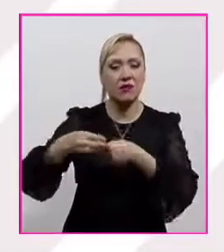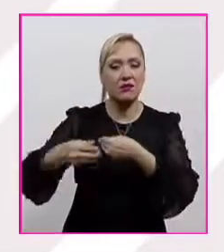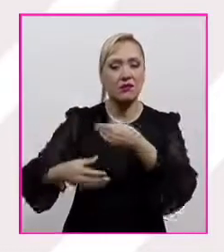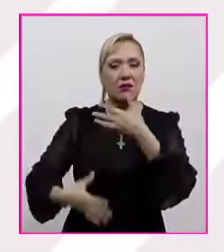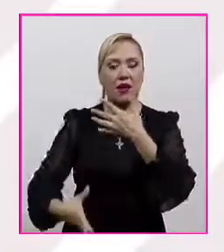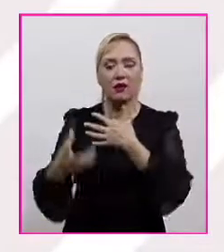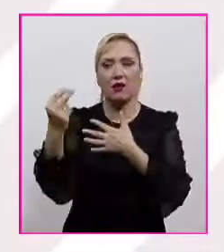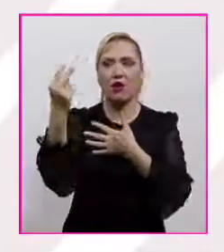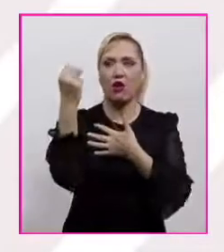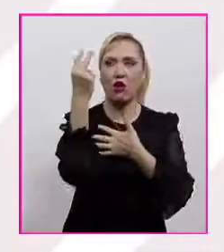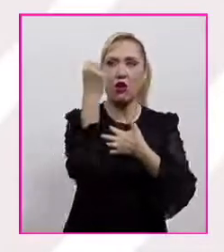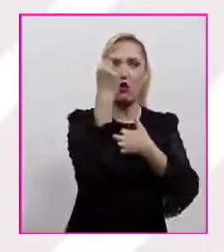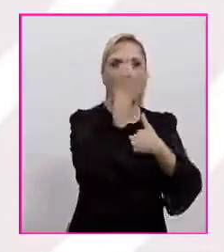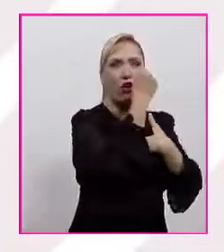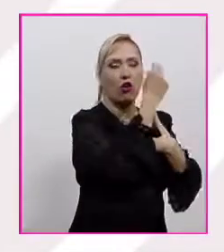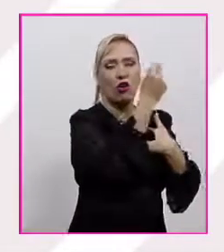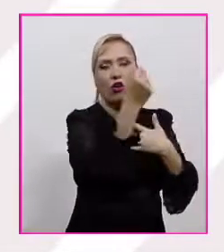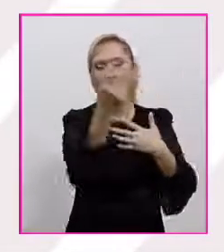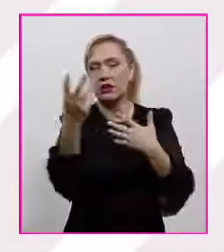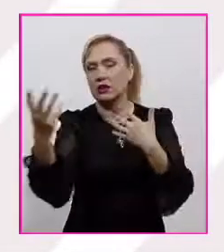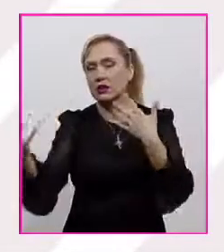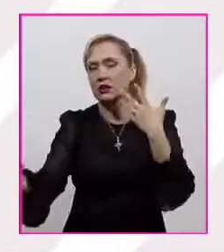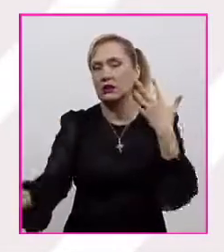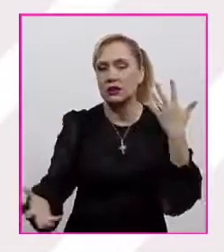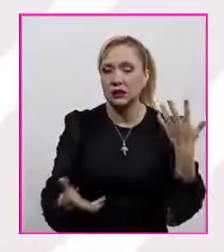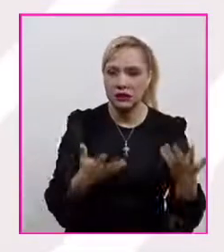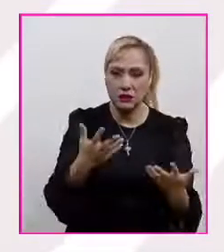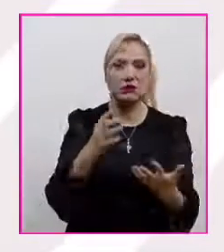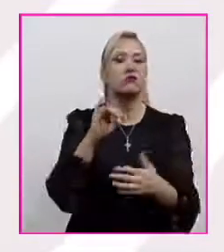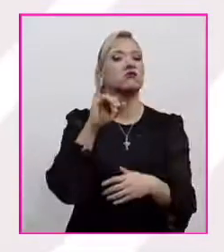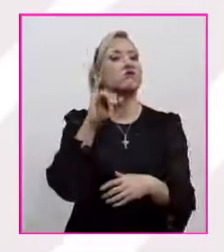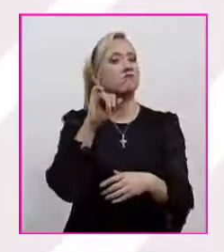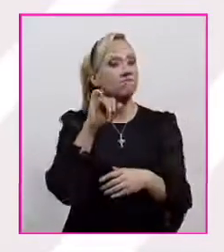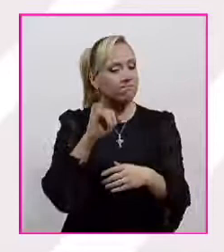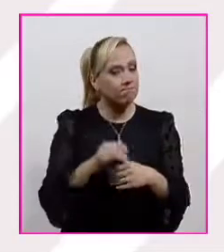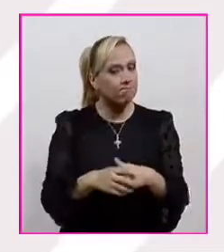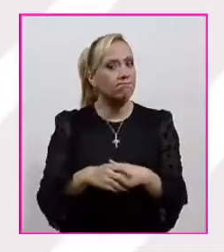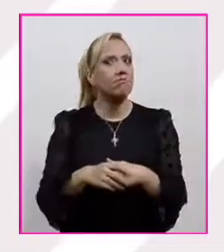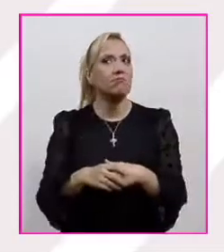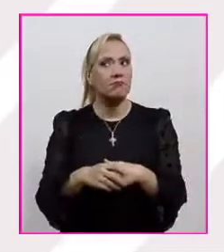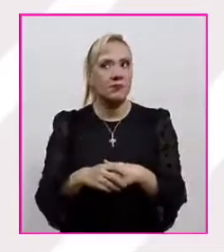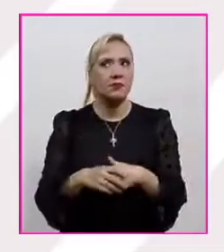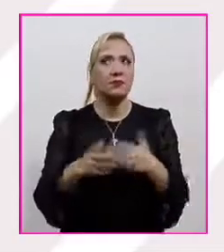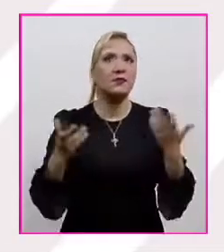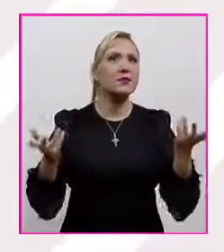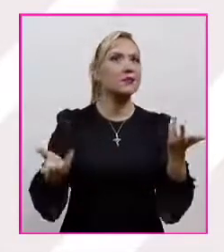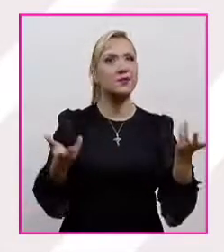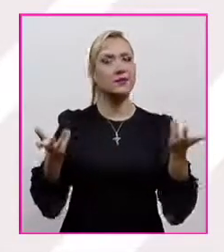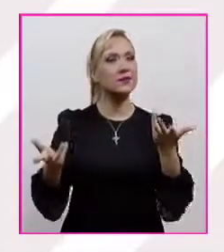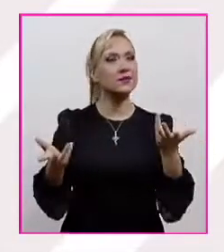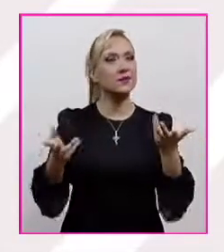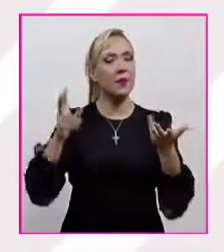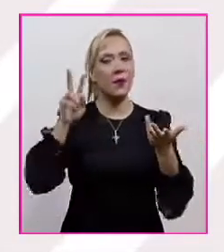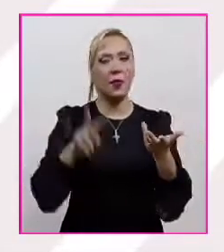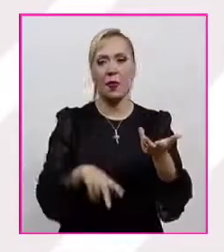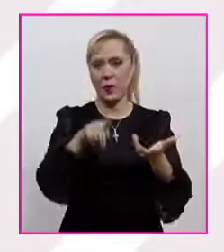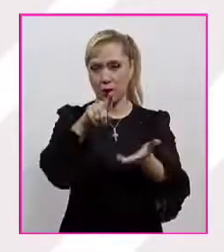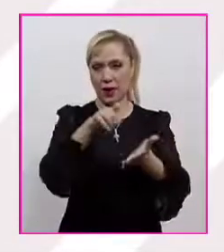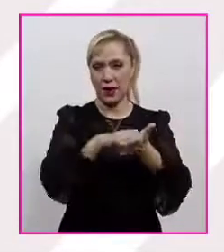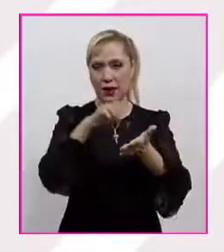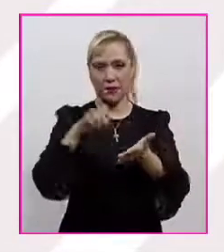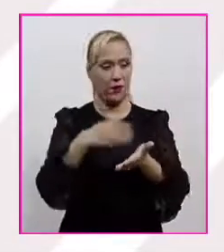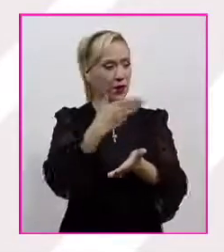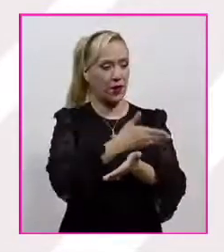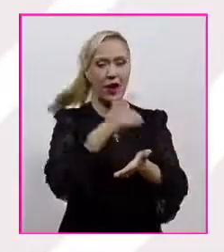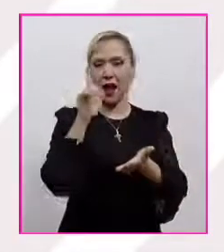Entonces, creo que eso sí sucede y como que me gusta mucho el ejemplo que pone